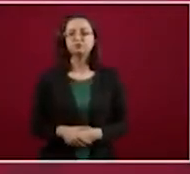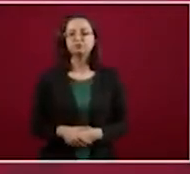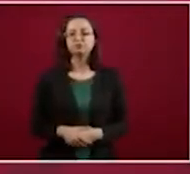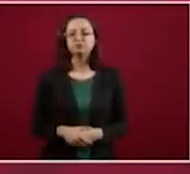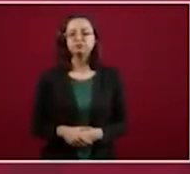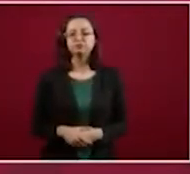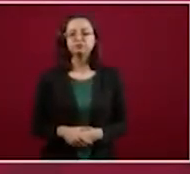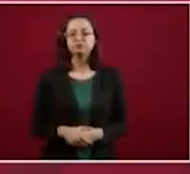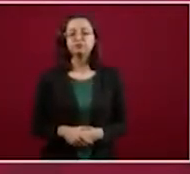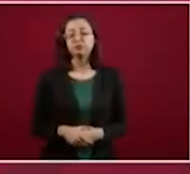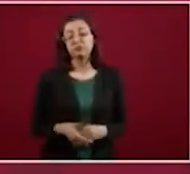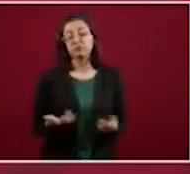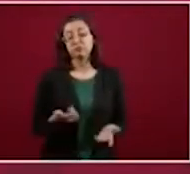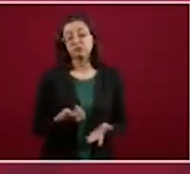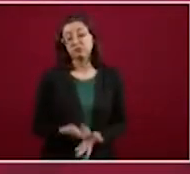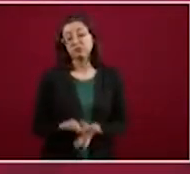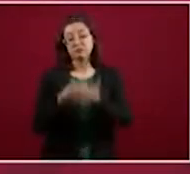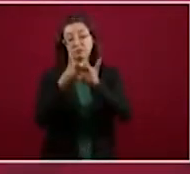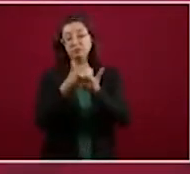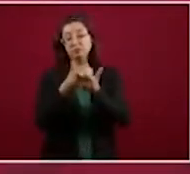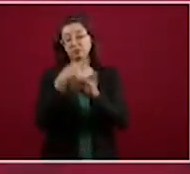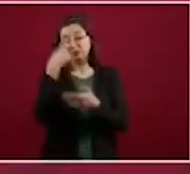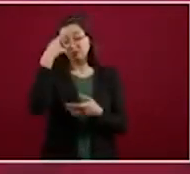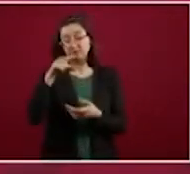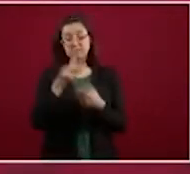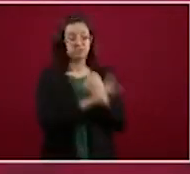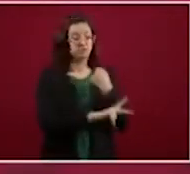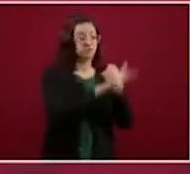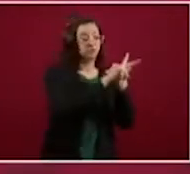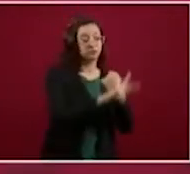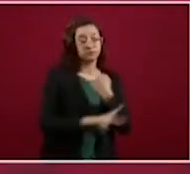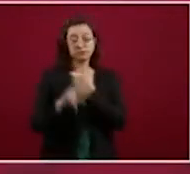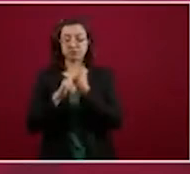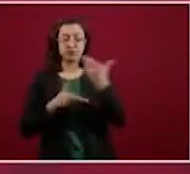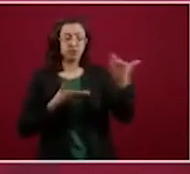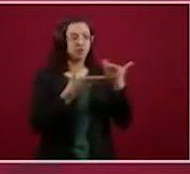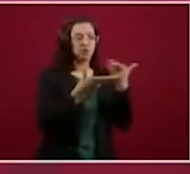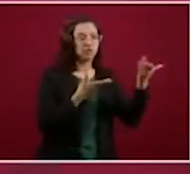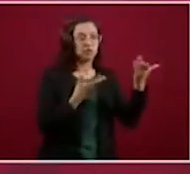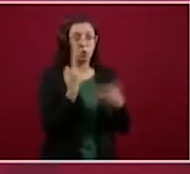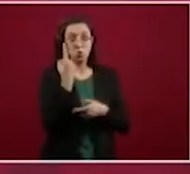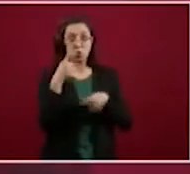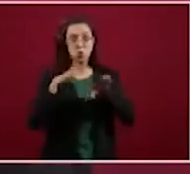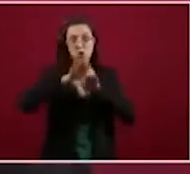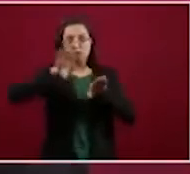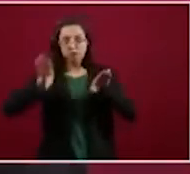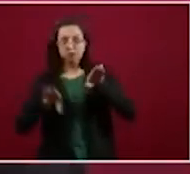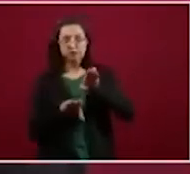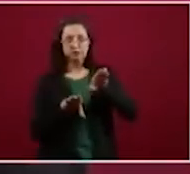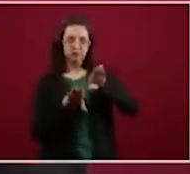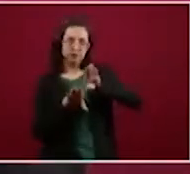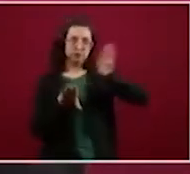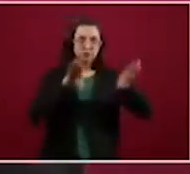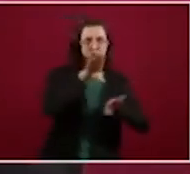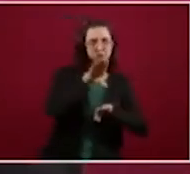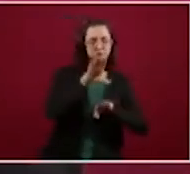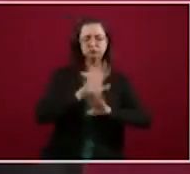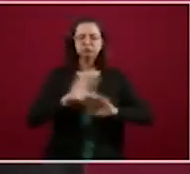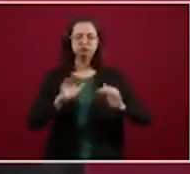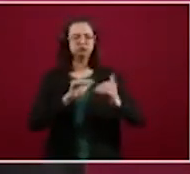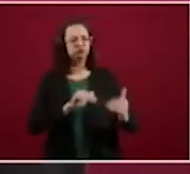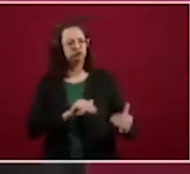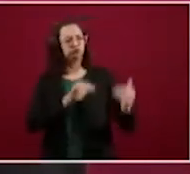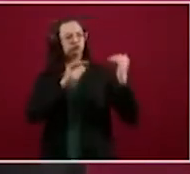Y eso determina que la relación entre ambos países no sea de sumisión. O sea, la buena relación con Estados Unidos no